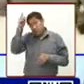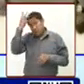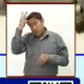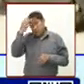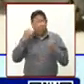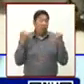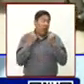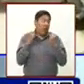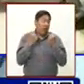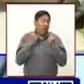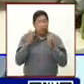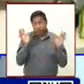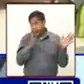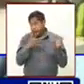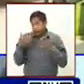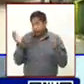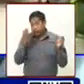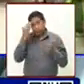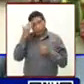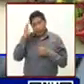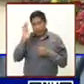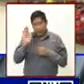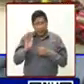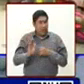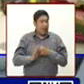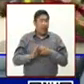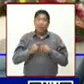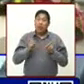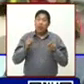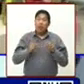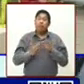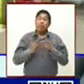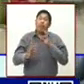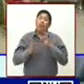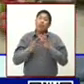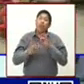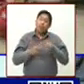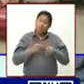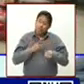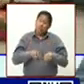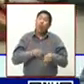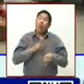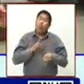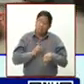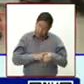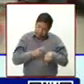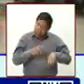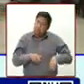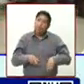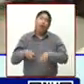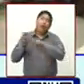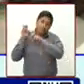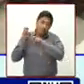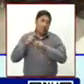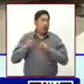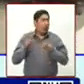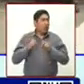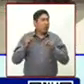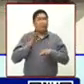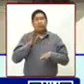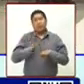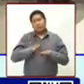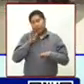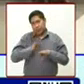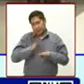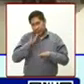frío viento y mucho más lo cierto Es que las salidas son normales en las distintas rutas del país pero con